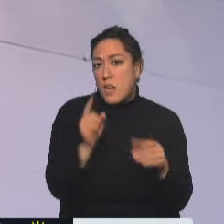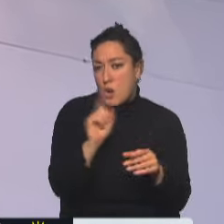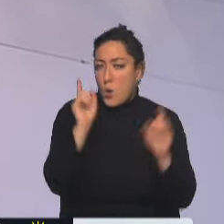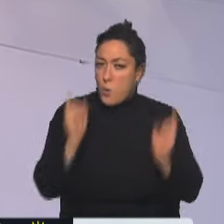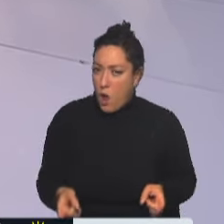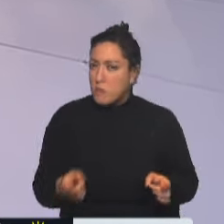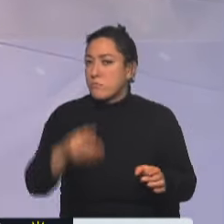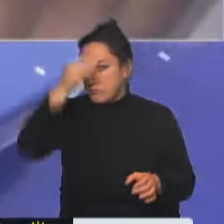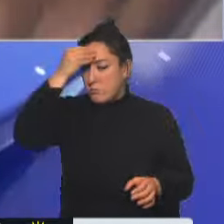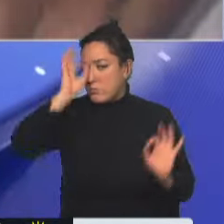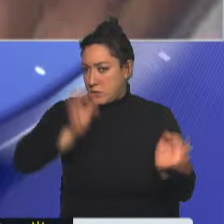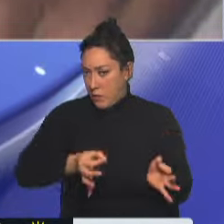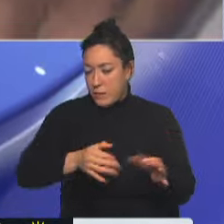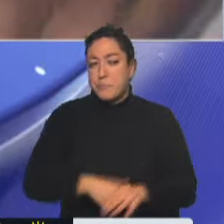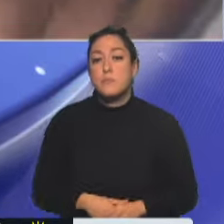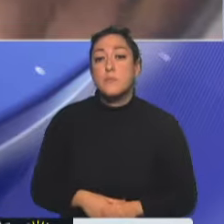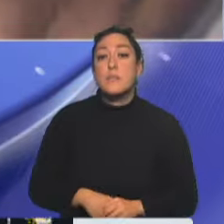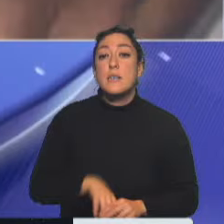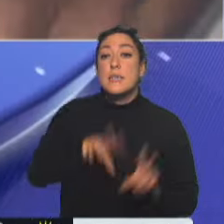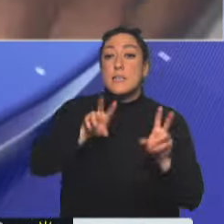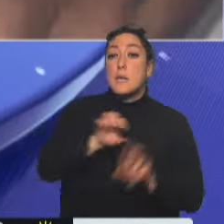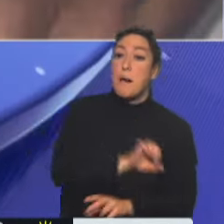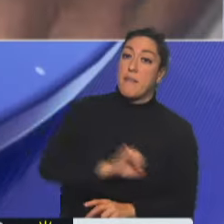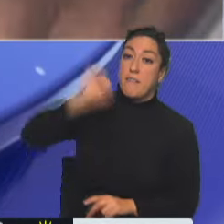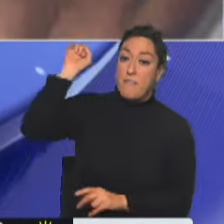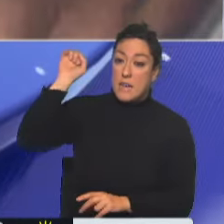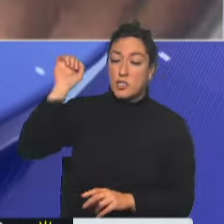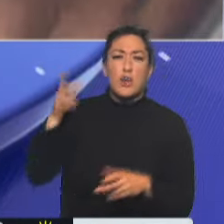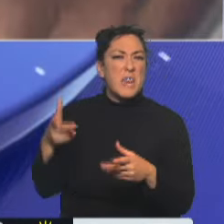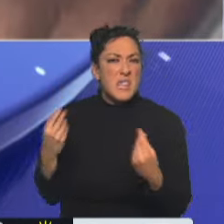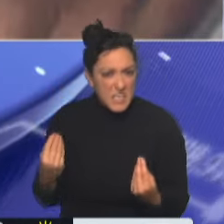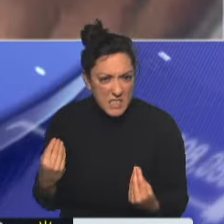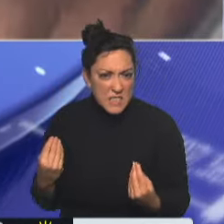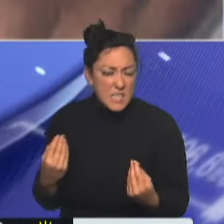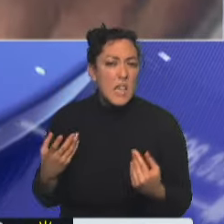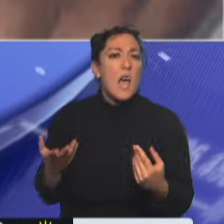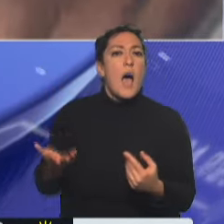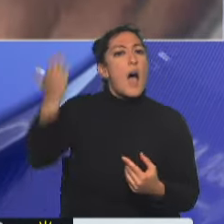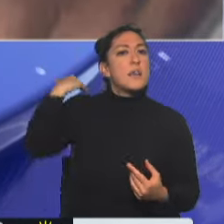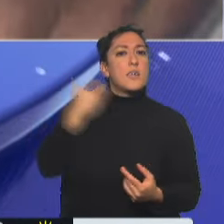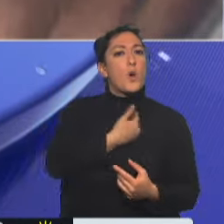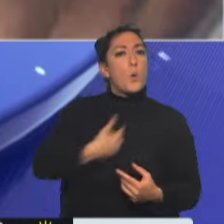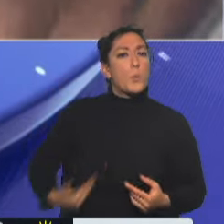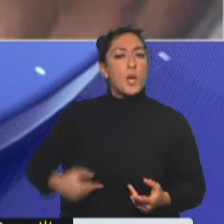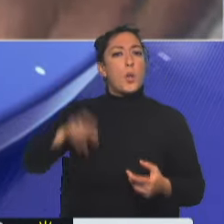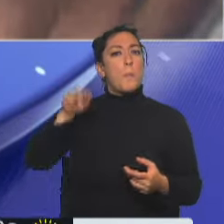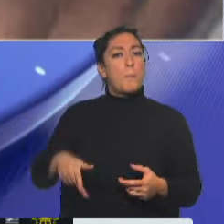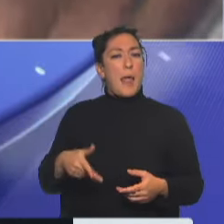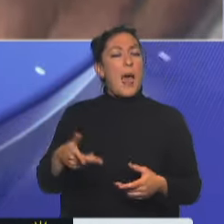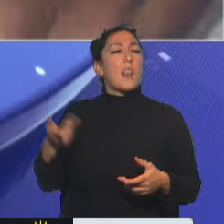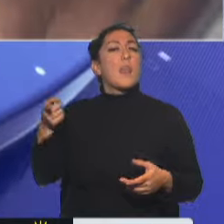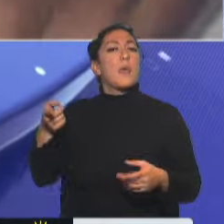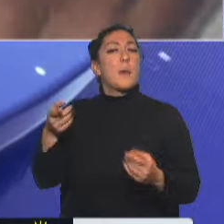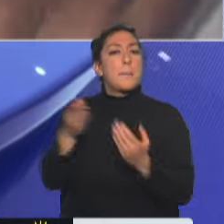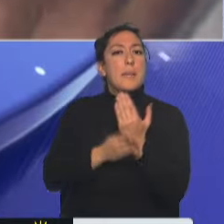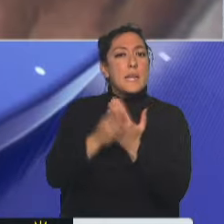También habló de la inflación. ¿Qué dijo de la inflación? Apuntó a la política que llevaba a cabo el anterior gobierno, recordemos, el ministro